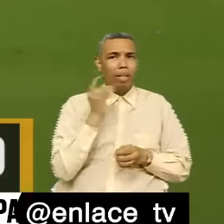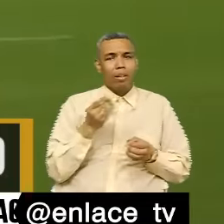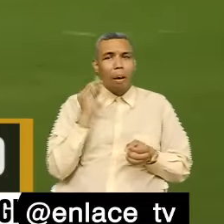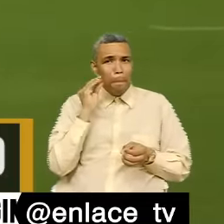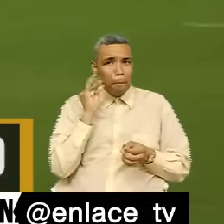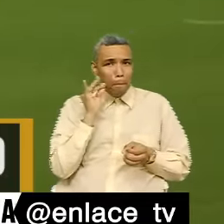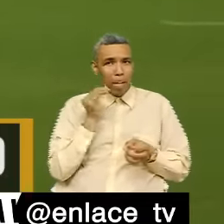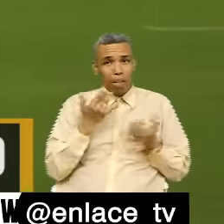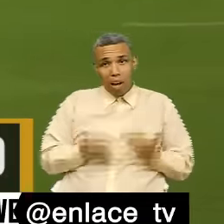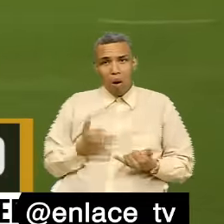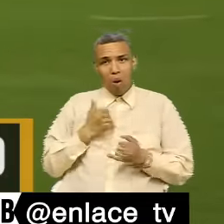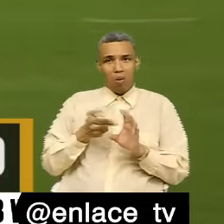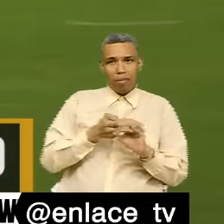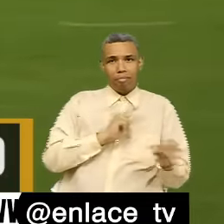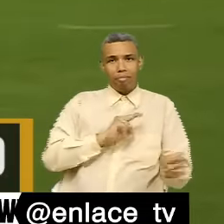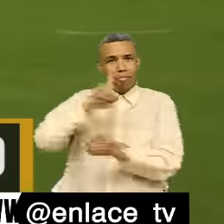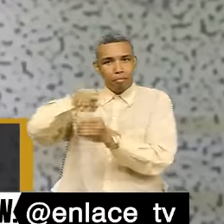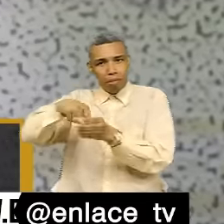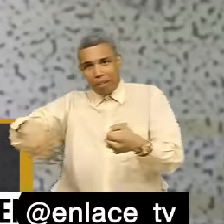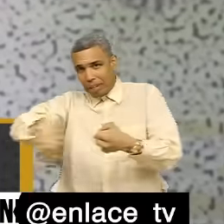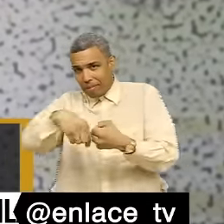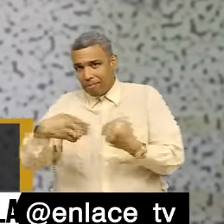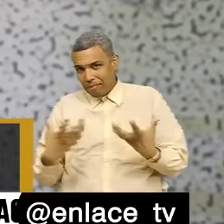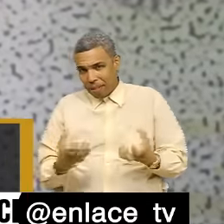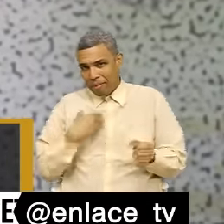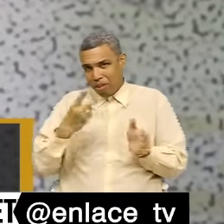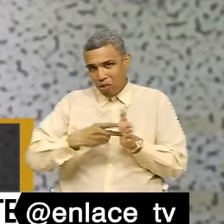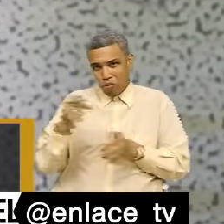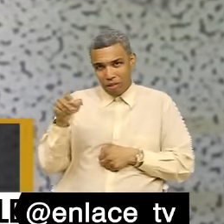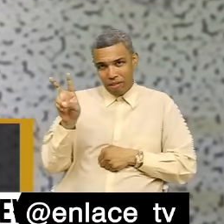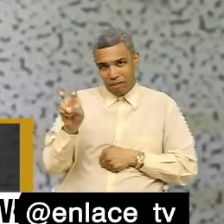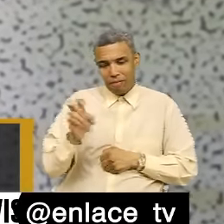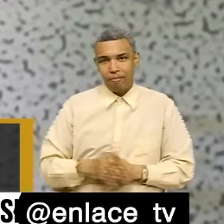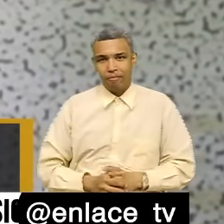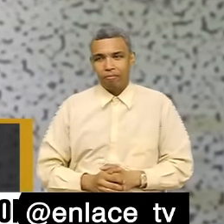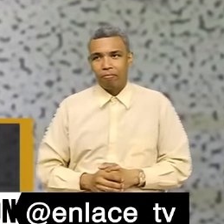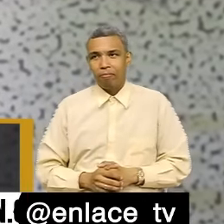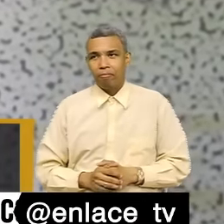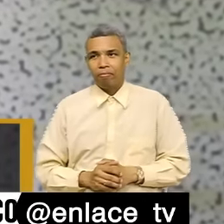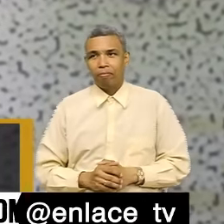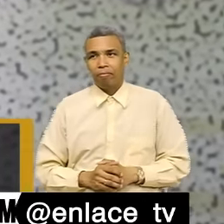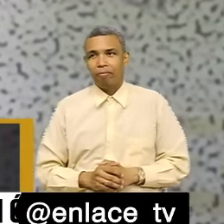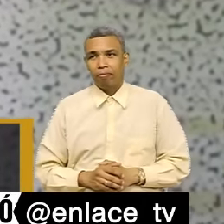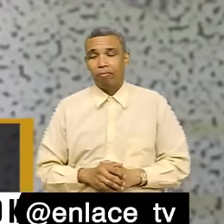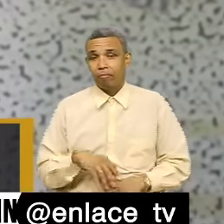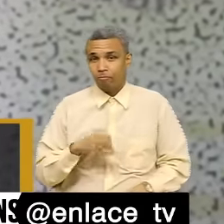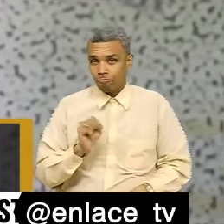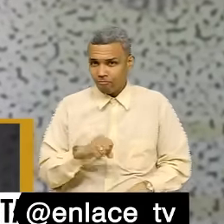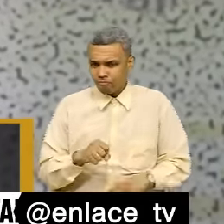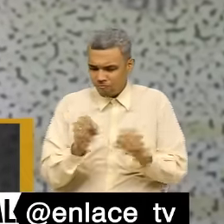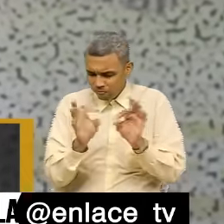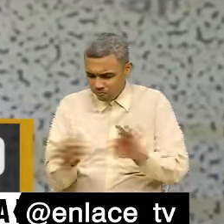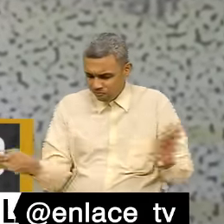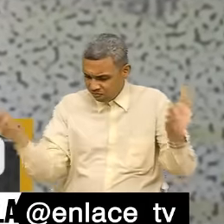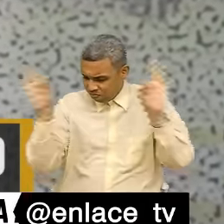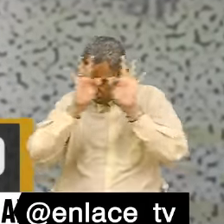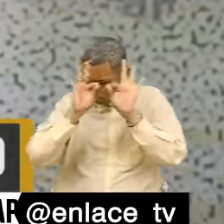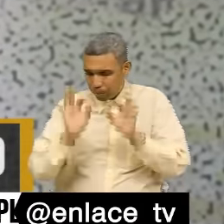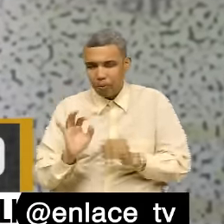casaca amarilla y negra de Alianza Petrolera. Que el profe muy bien con todo, lo exige a uno, que es importante, a todos los compañeros